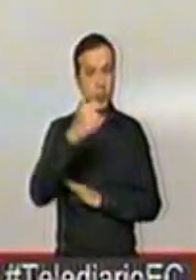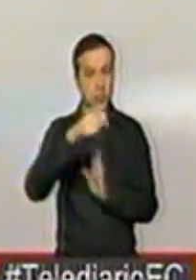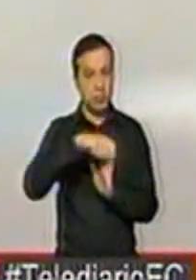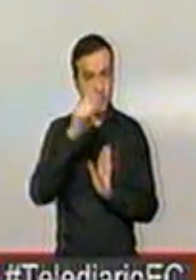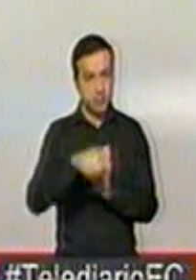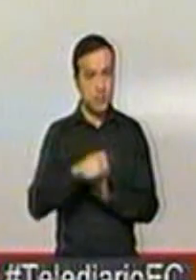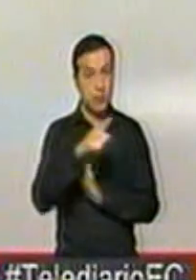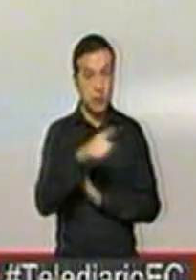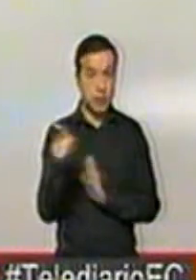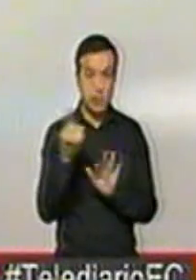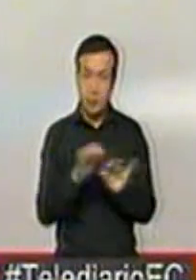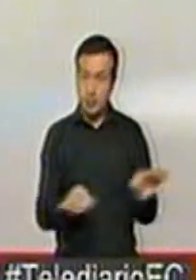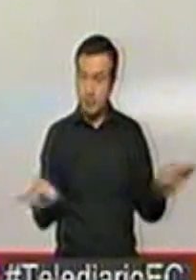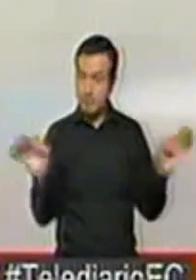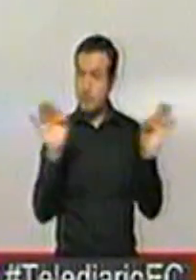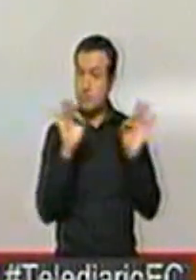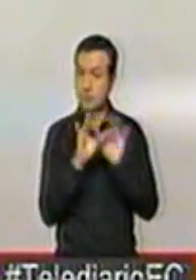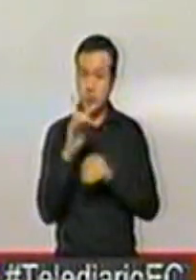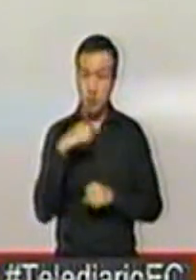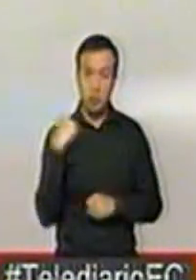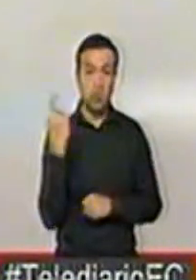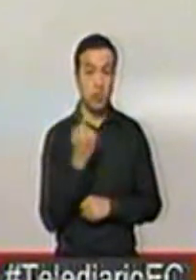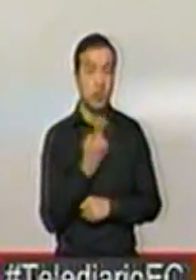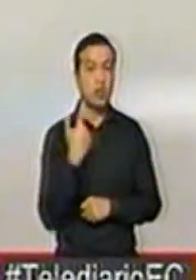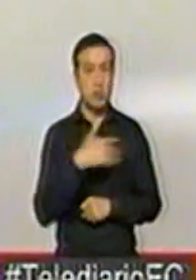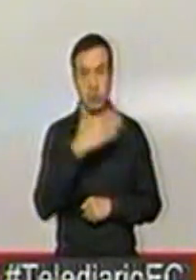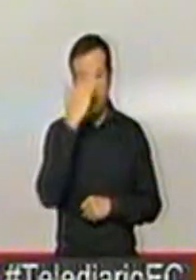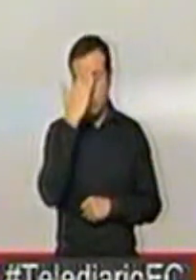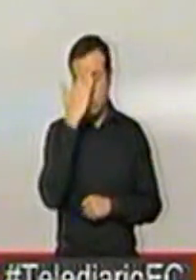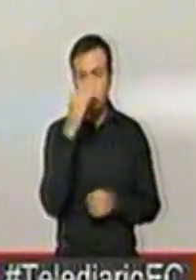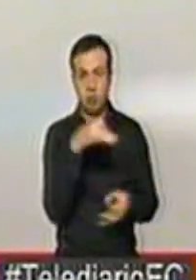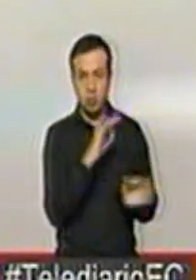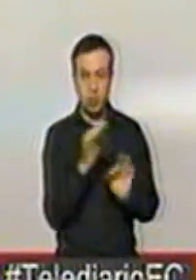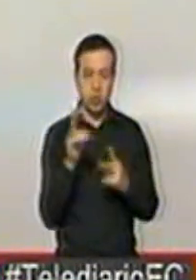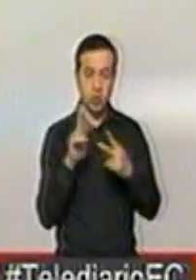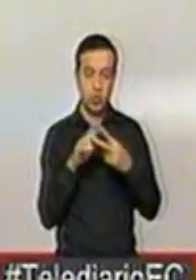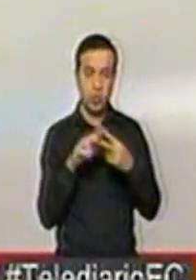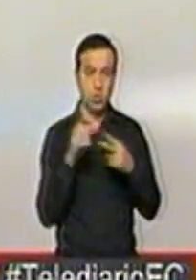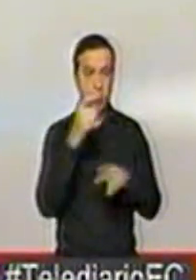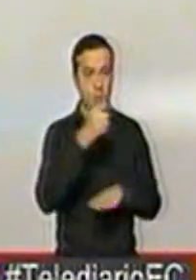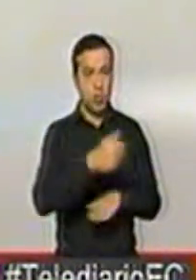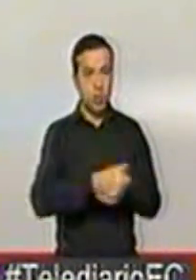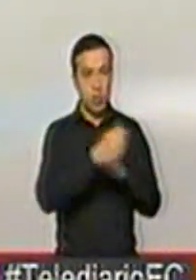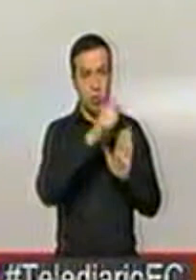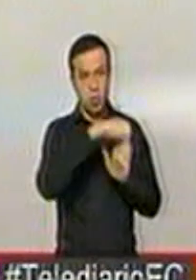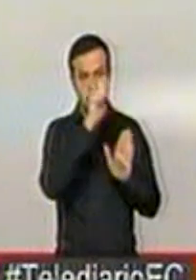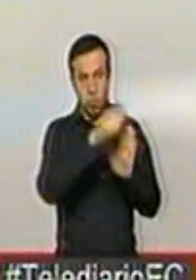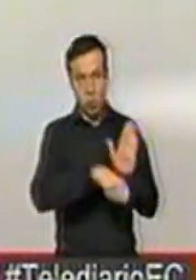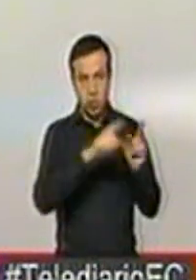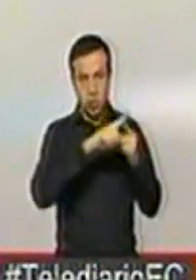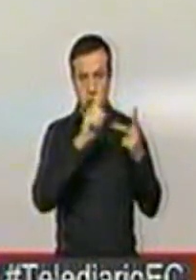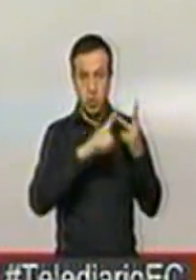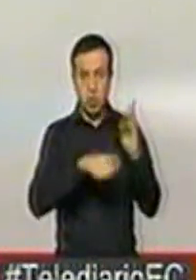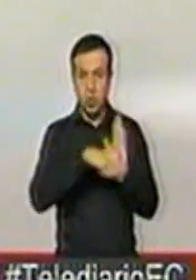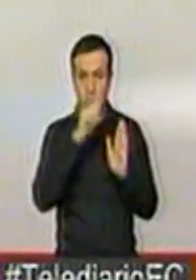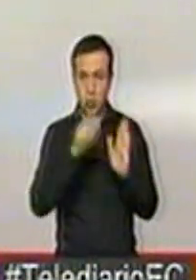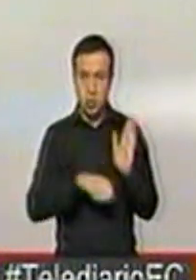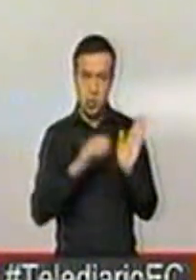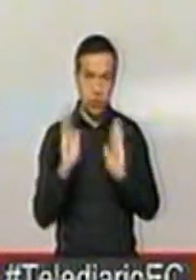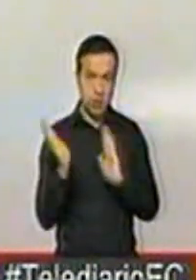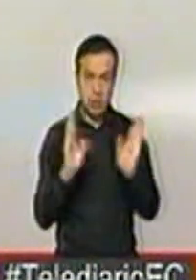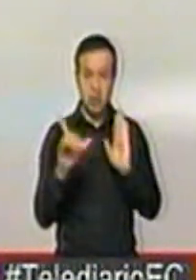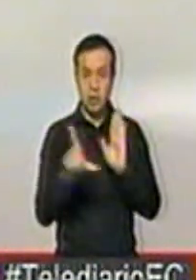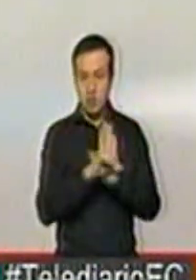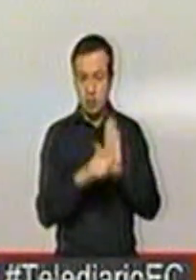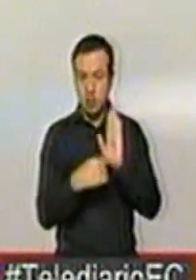es fundamental tenerlo presente porque nosotros tenemos dos categorías de jueces puestos definitivos y jueces temporales está previsto en el marco